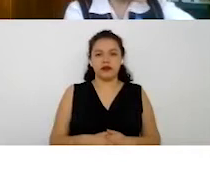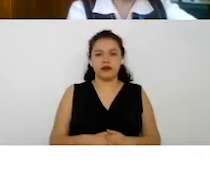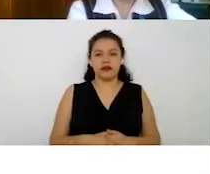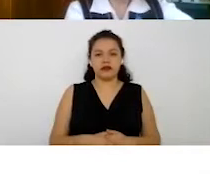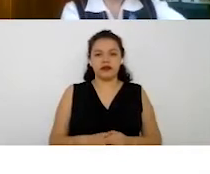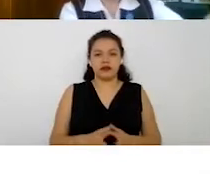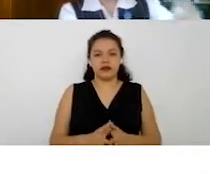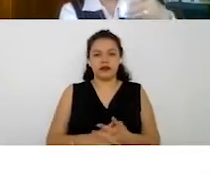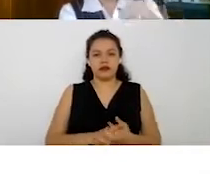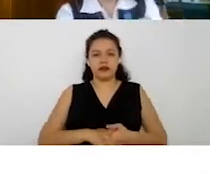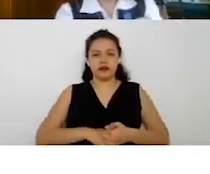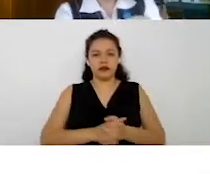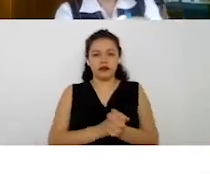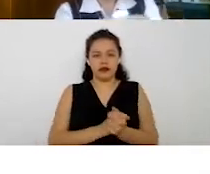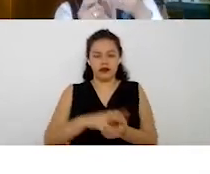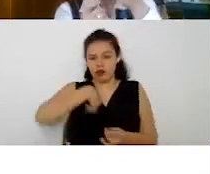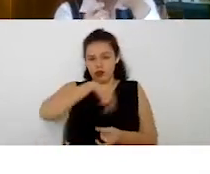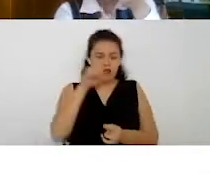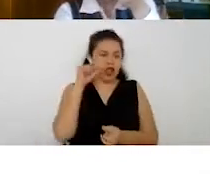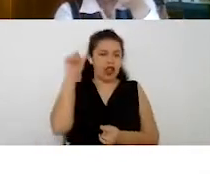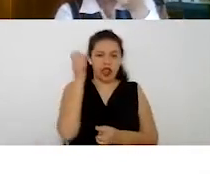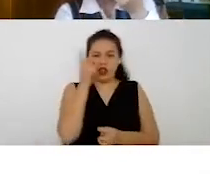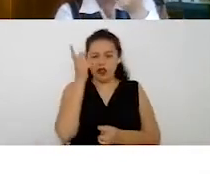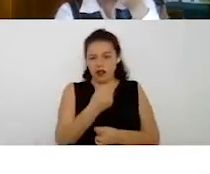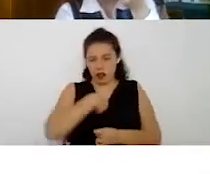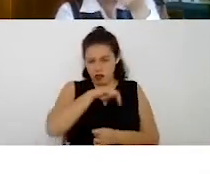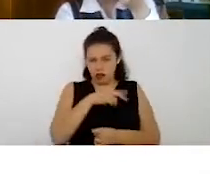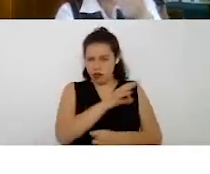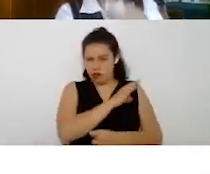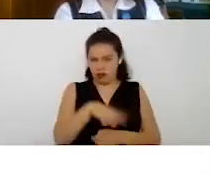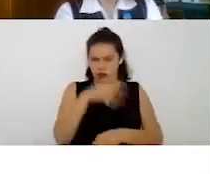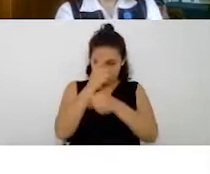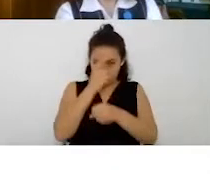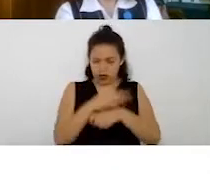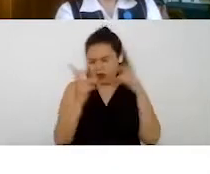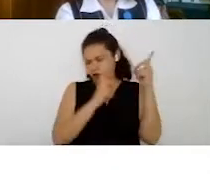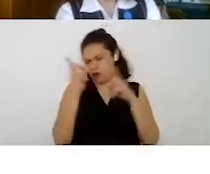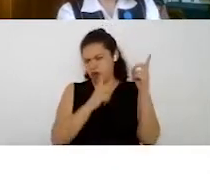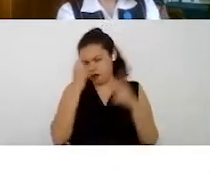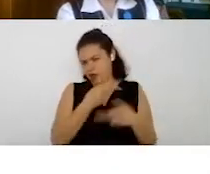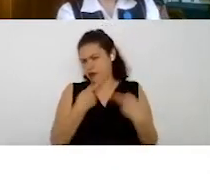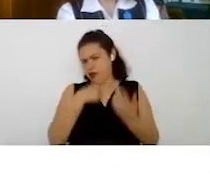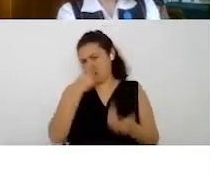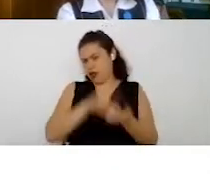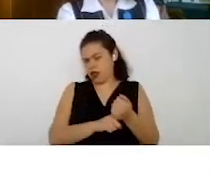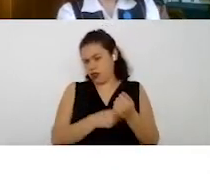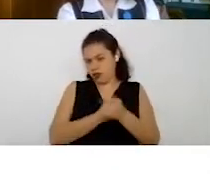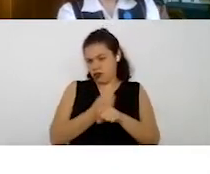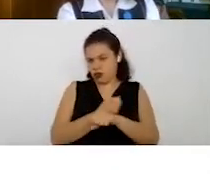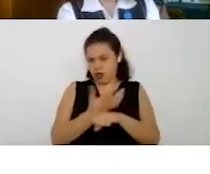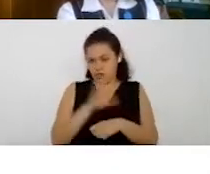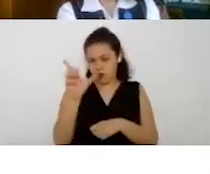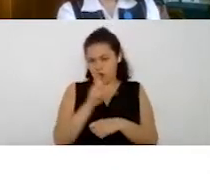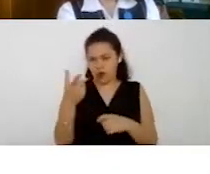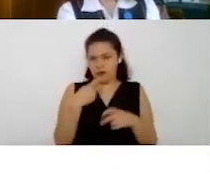Habíamos dicho ayer comentado que nosotros podemos identificar o sospechar de una posible hemorragia interna tomando en cuenta 3